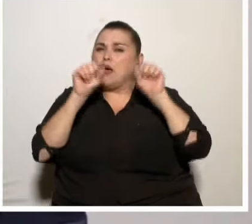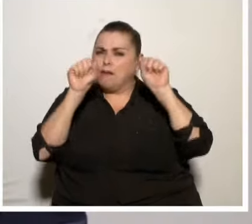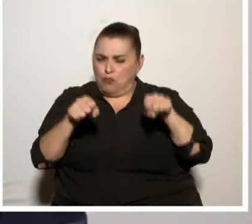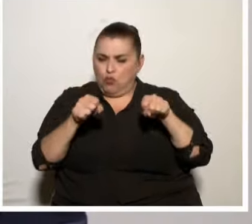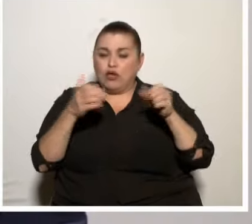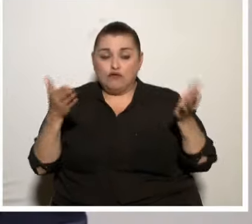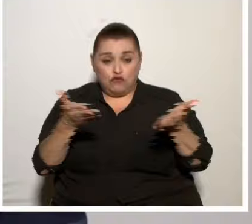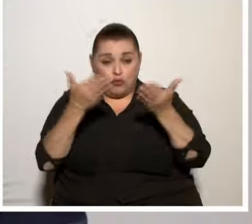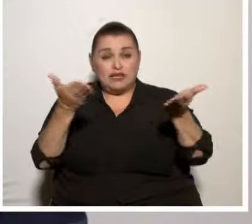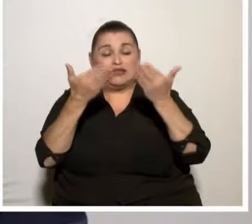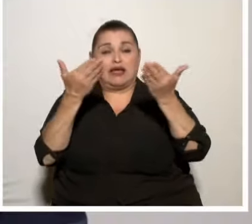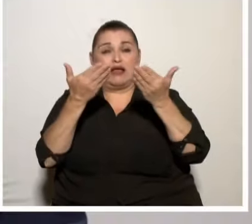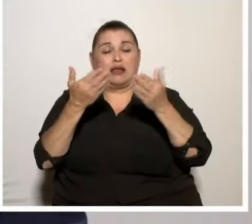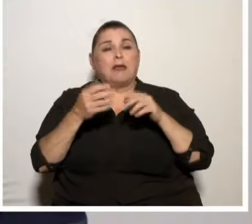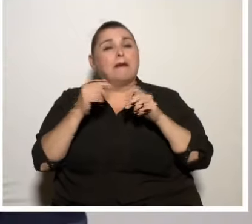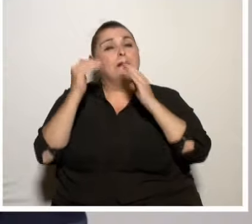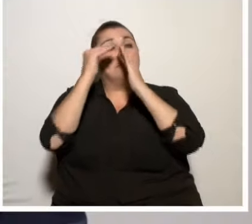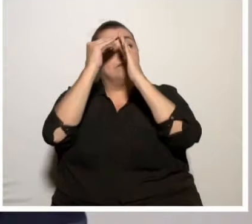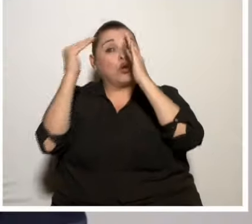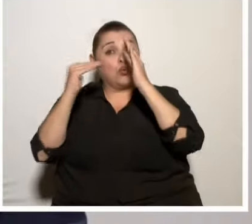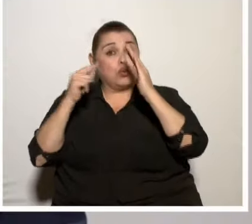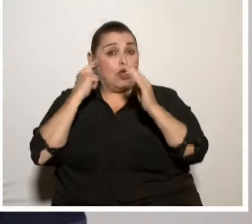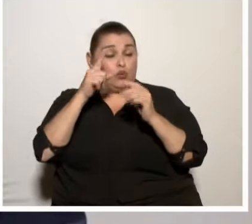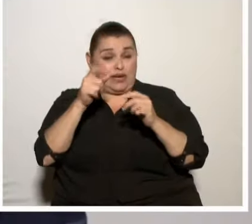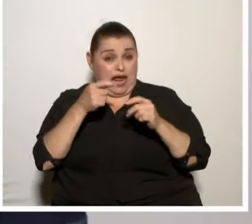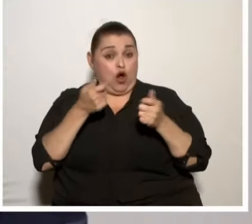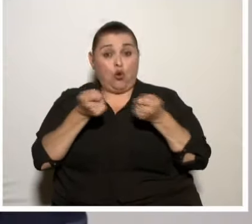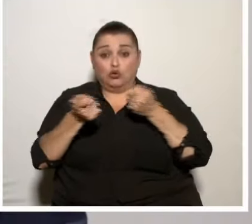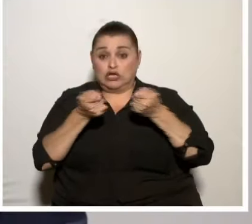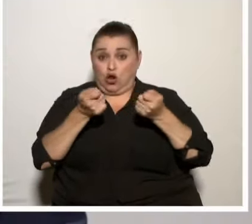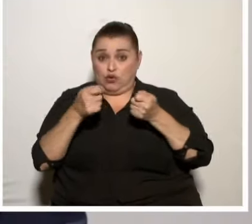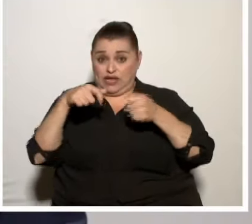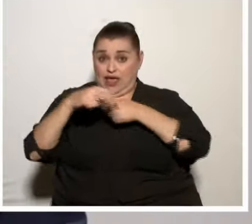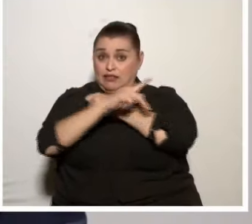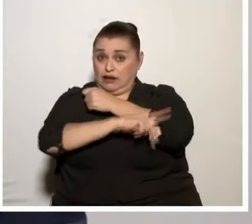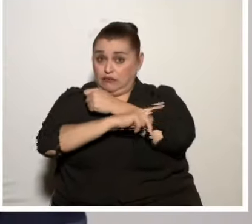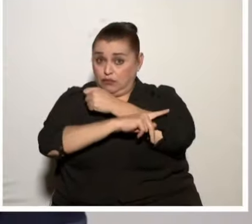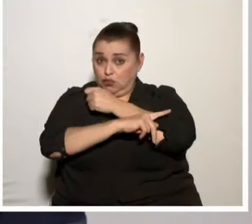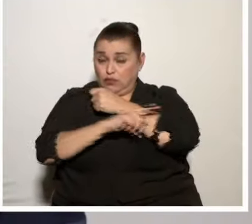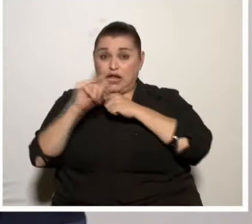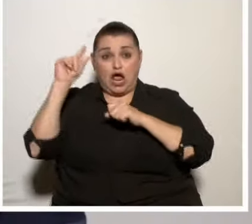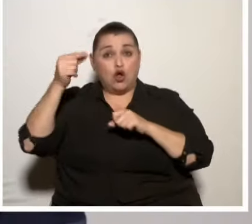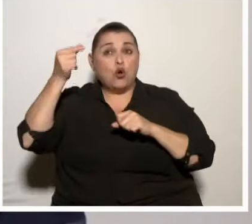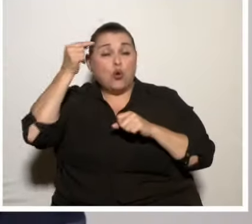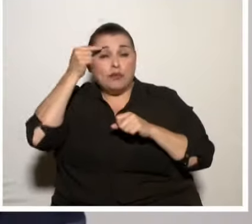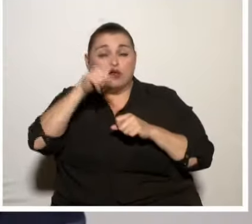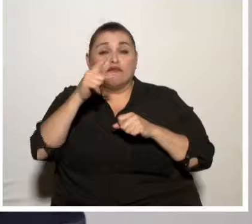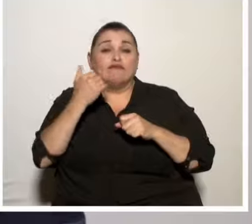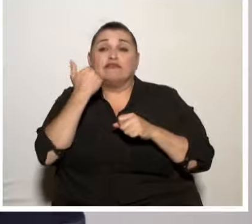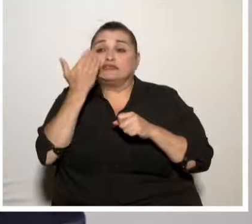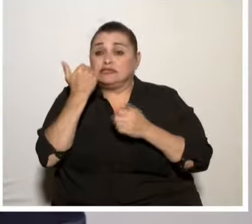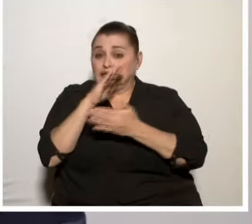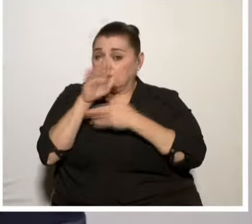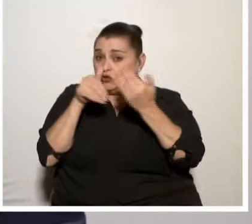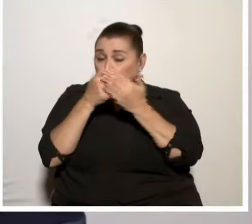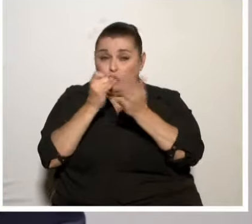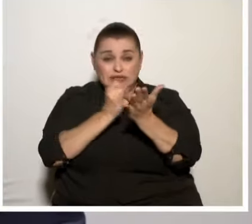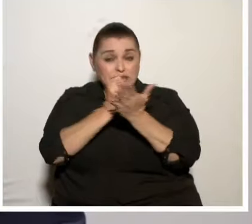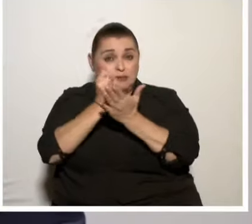los procuradores, con la Procuraduría de Probidad, con la Contraloría y con el mismo IJ para facilitar todas las investigaciones. O sea, que todo el